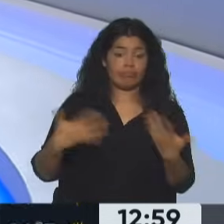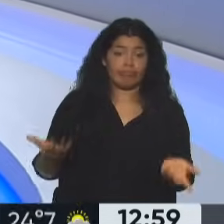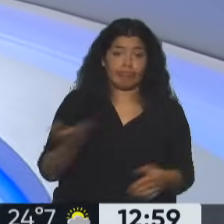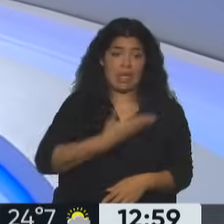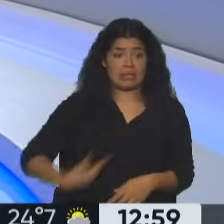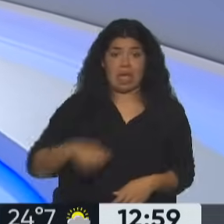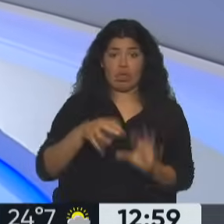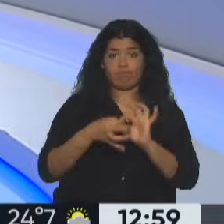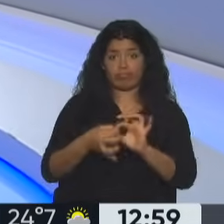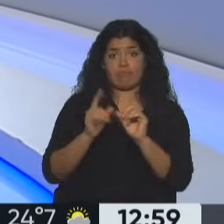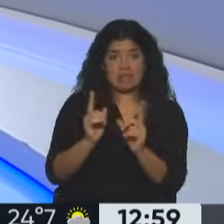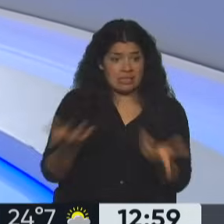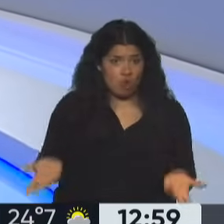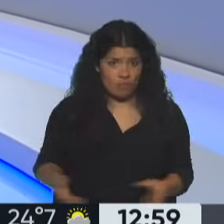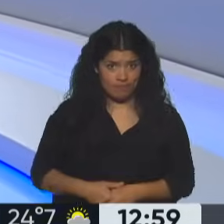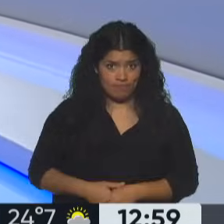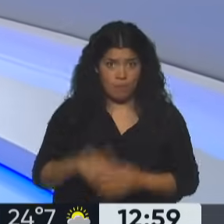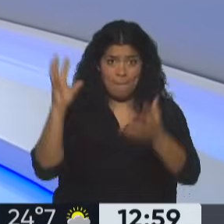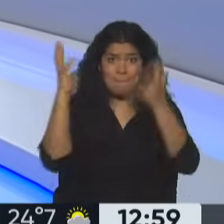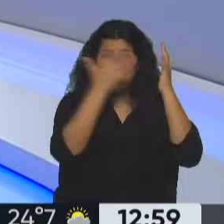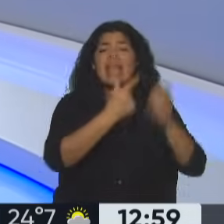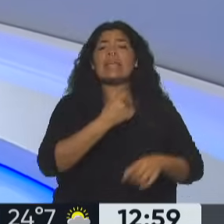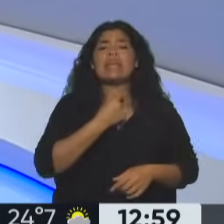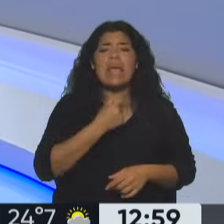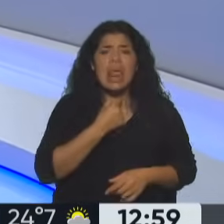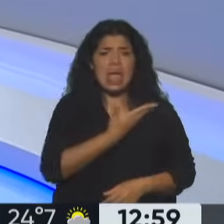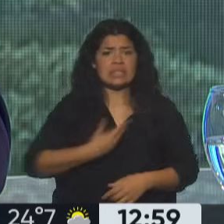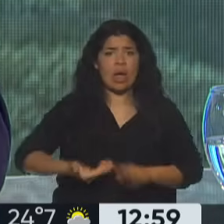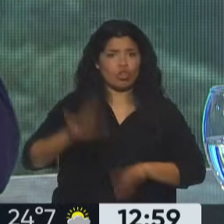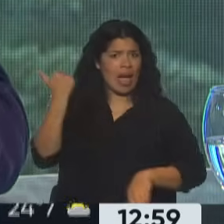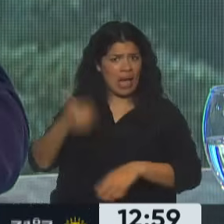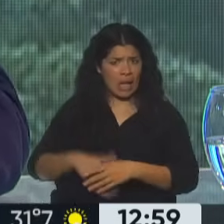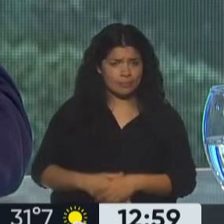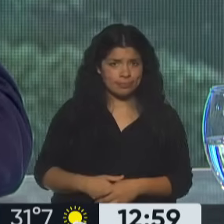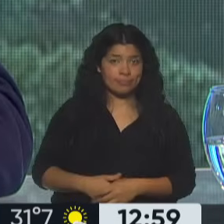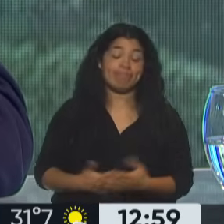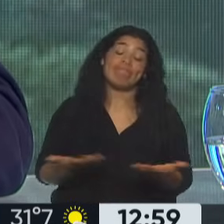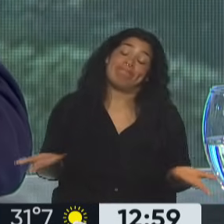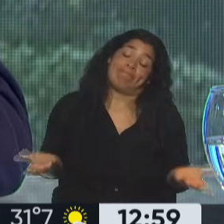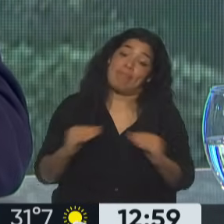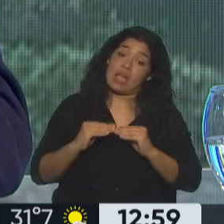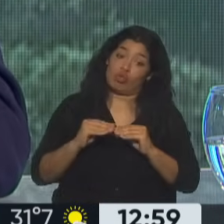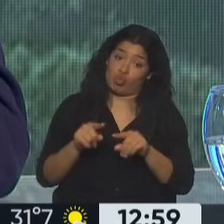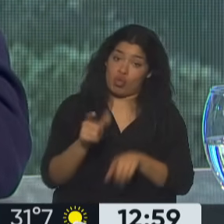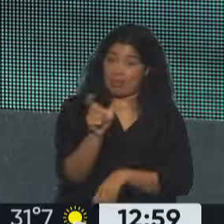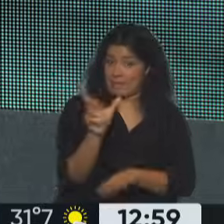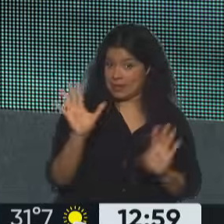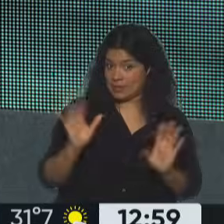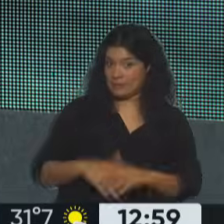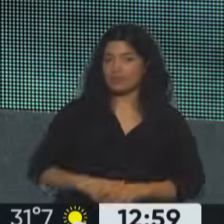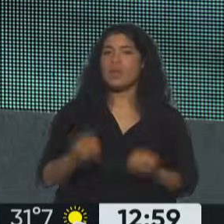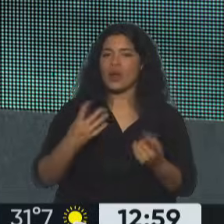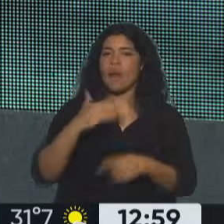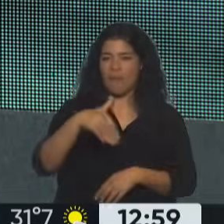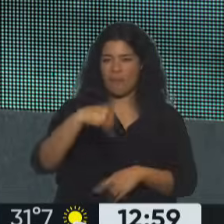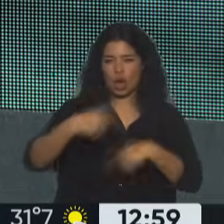vos no te caiga este muchacho lo que está planteando es sacarte esas manos que te caigas entonces Bueno ahí está la cosa ahí está la diferencia Mariano vamos